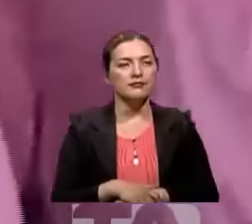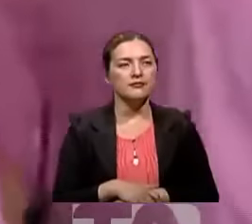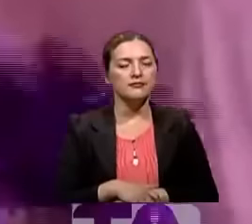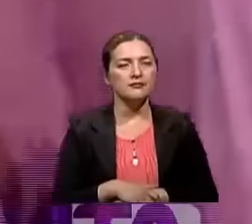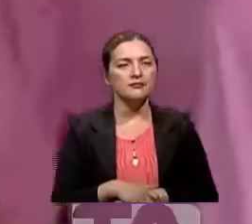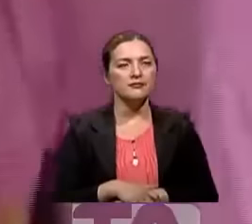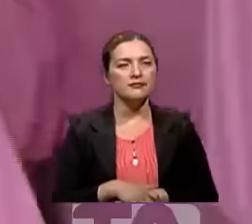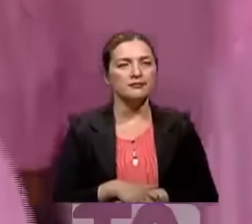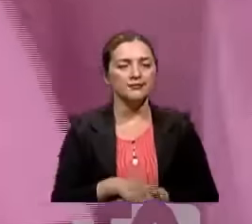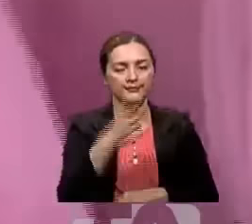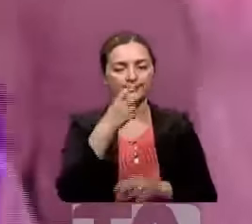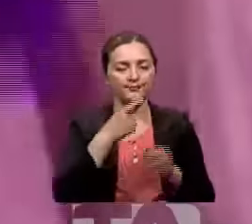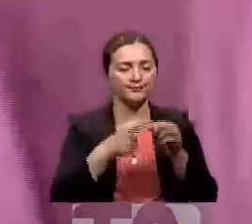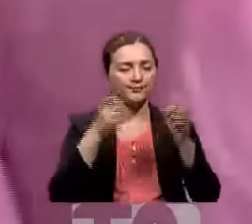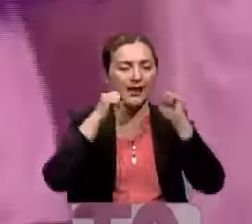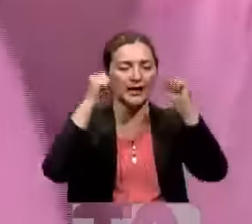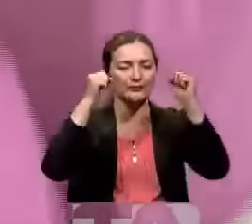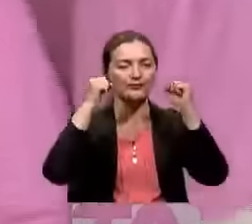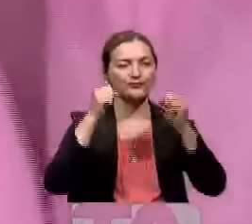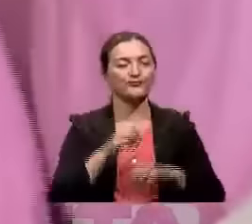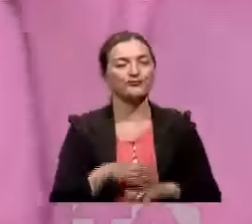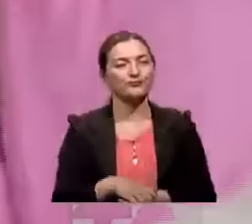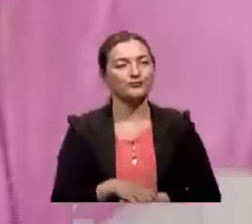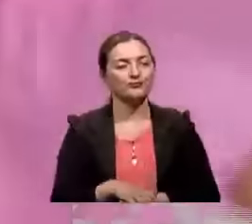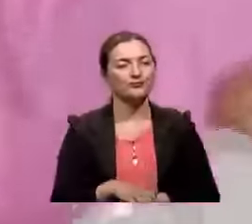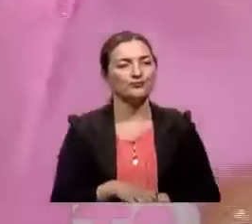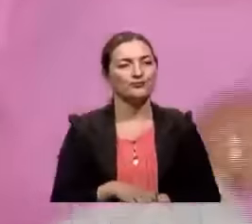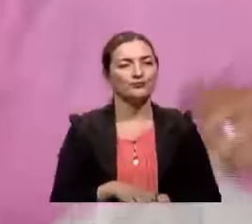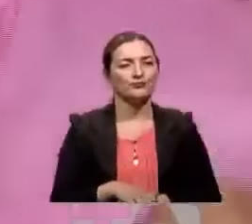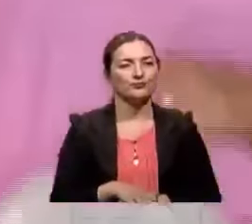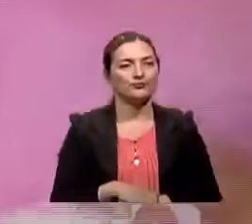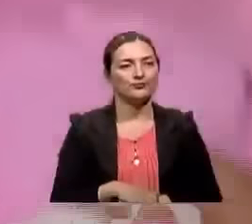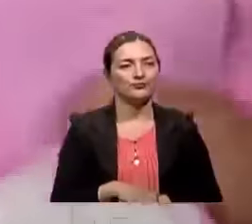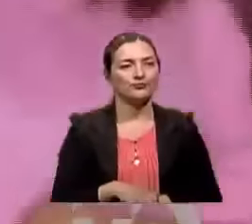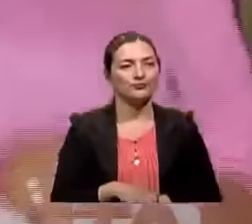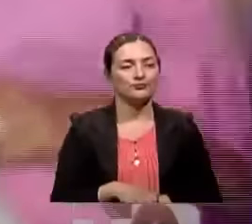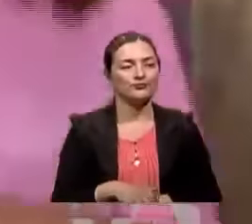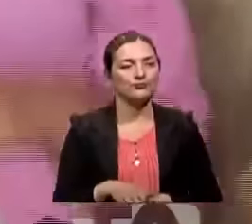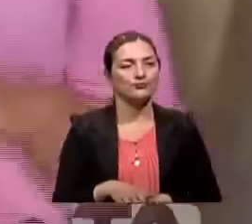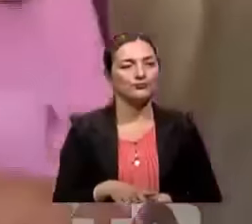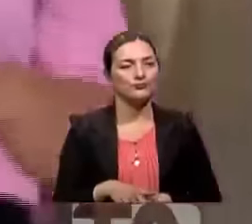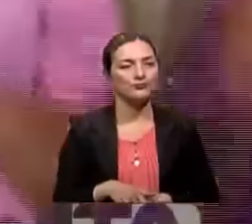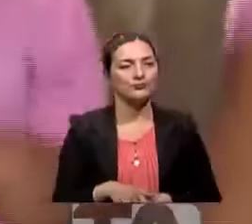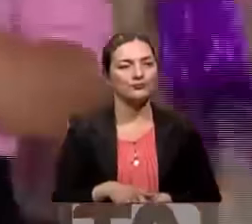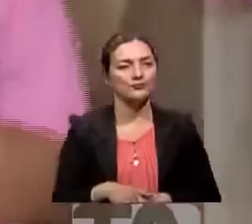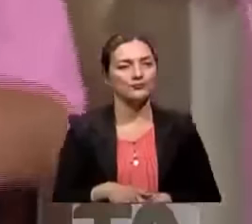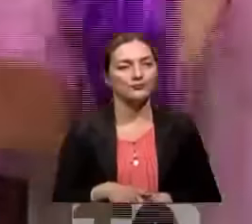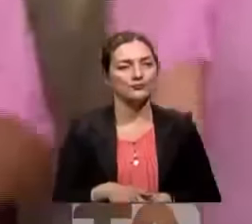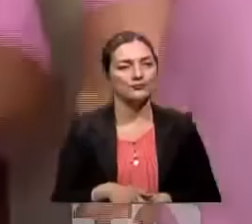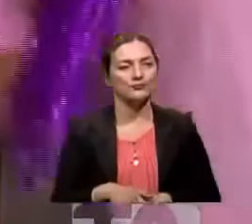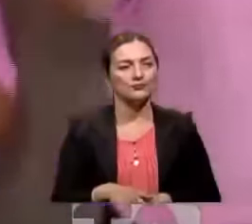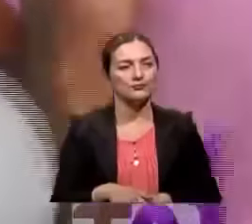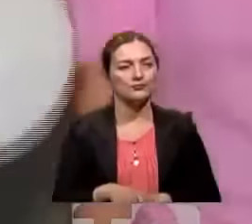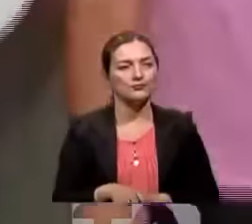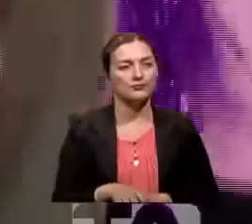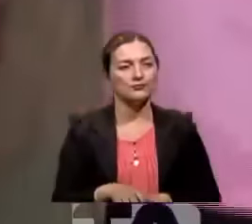somos Hotel Quito, somos Hotel Quito, somos Hotel Quito, somos Hotel Quito, somos Hotel Quito.